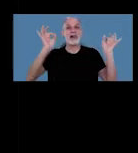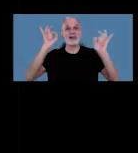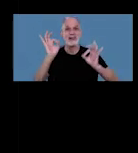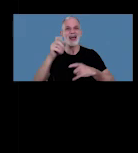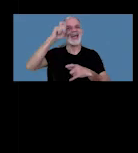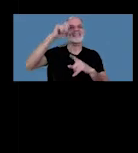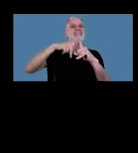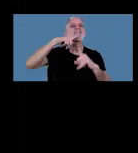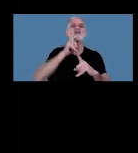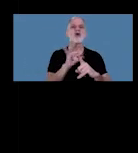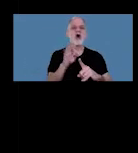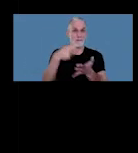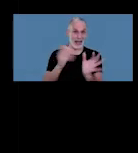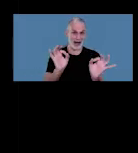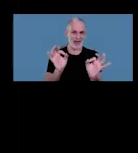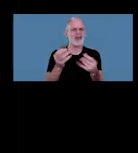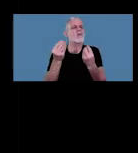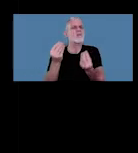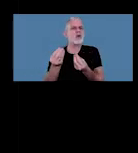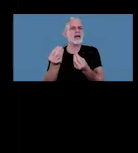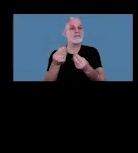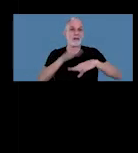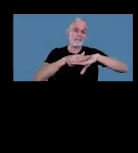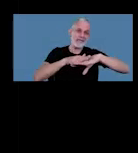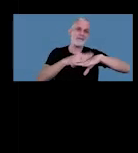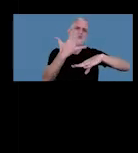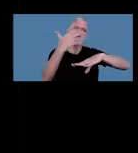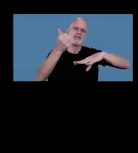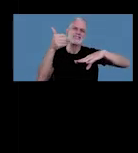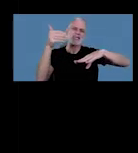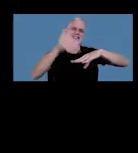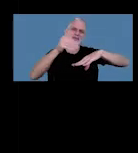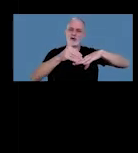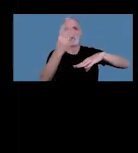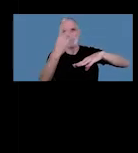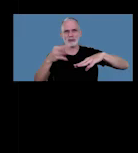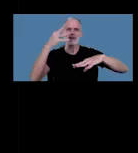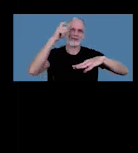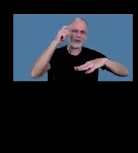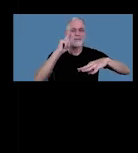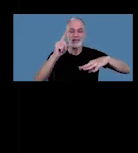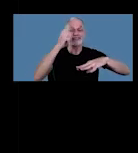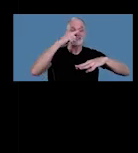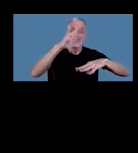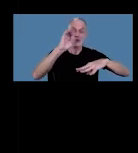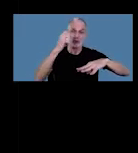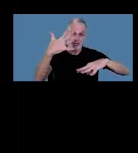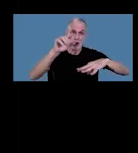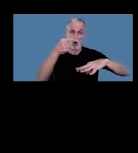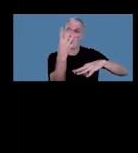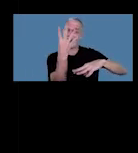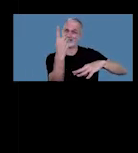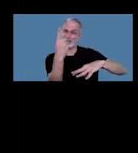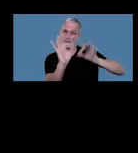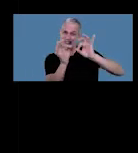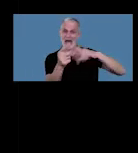a suponer que este mínimo no imponible de 56, 410, 705,41, en vez de ser mínimo no